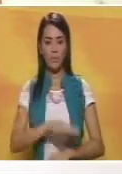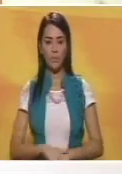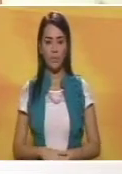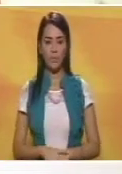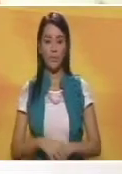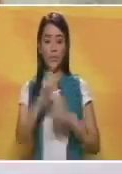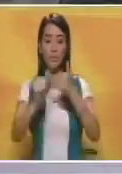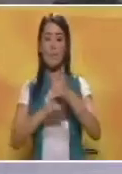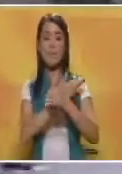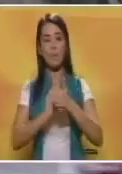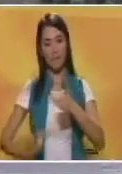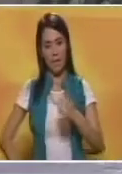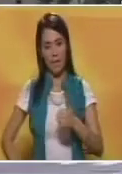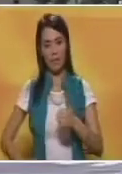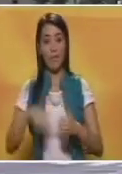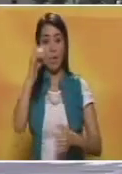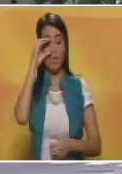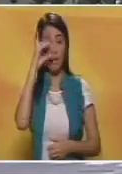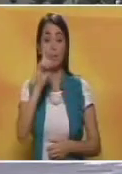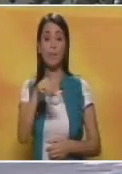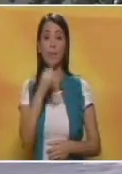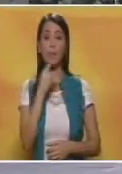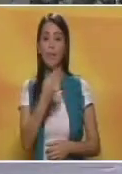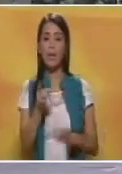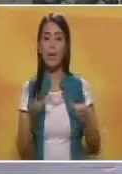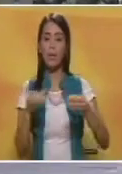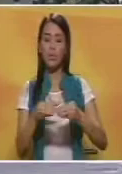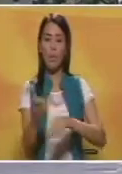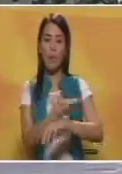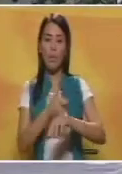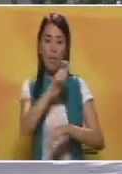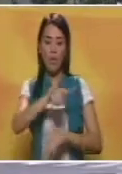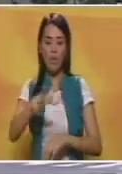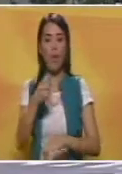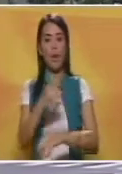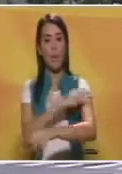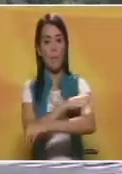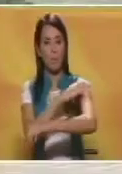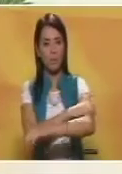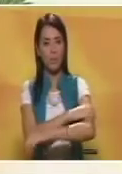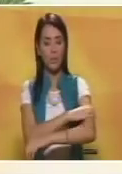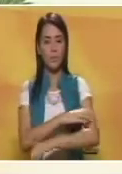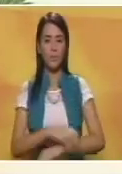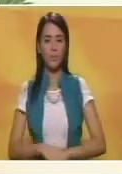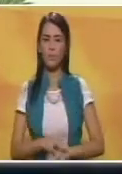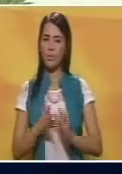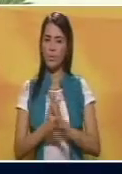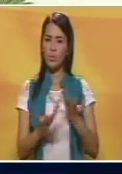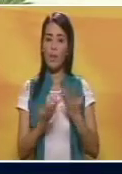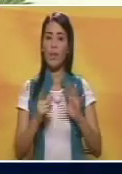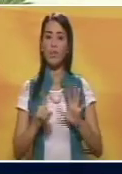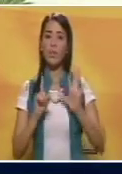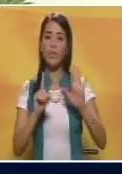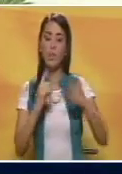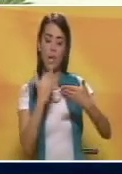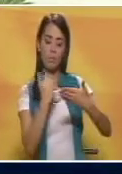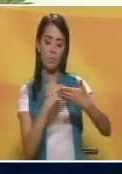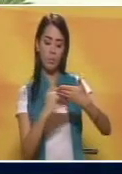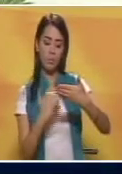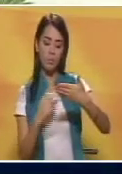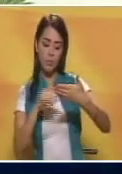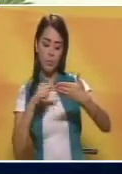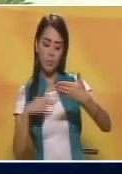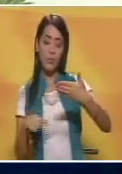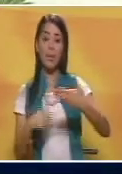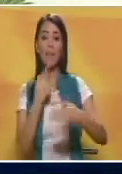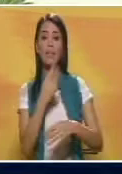vicepresidenta ejecutiva de la república dijo que la reunión con los gobernadores de oposición se realiza en el marco de los seis lineamientos anunciados por nicolás